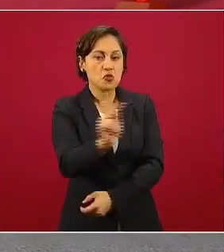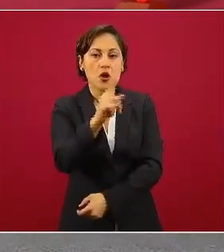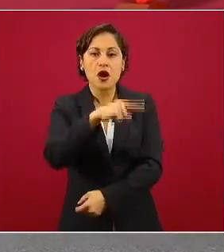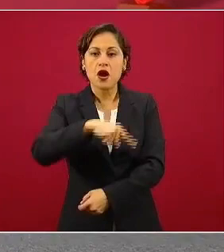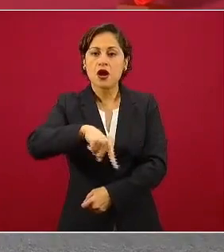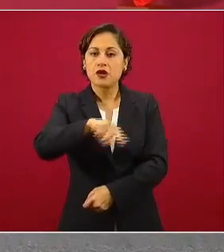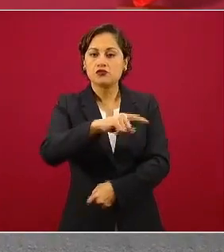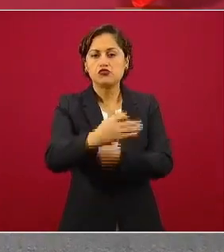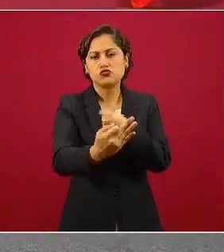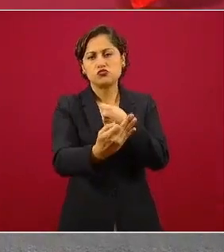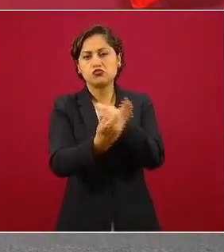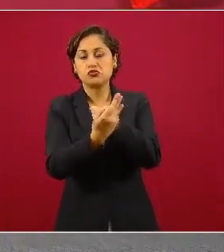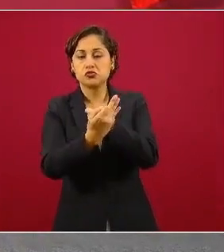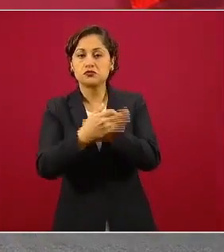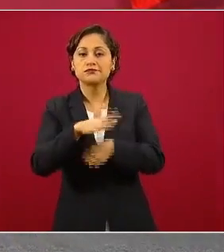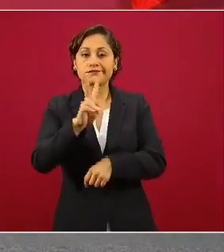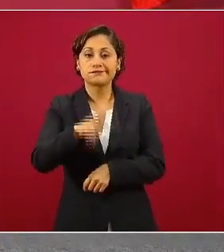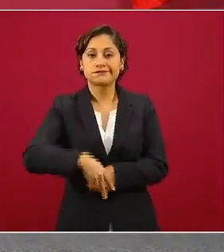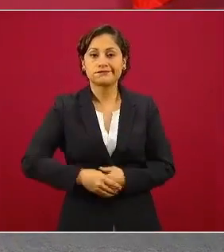que nos defienden.